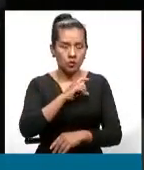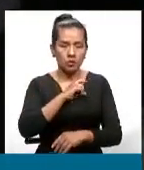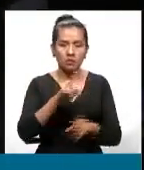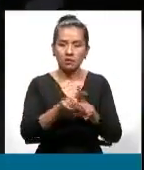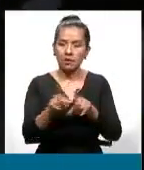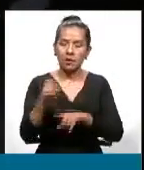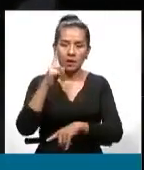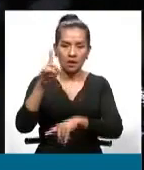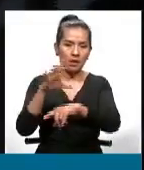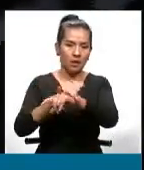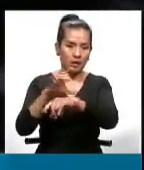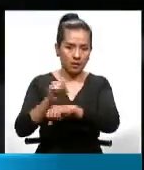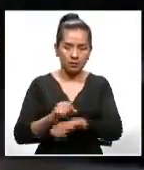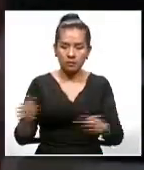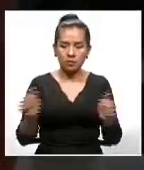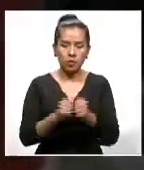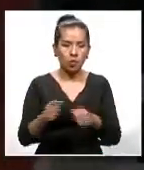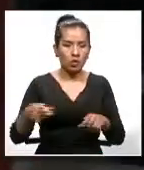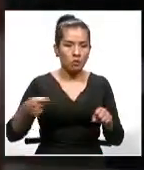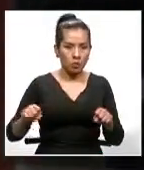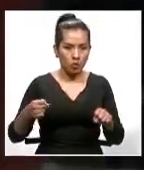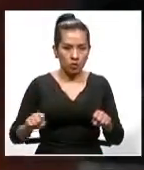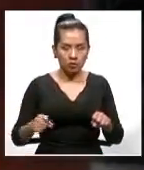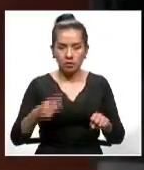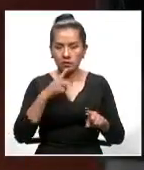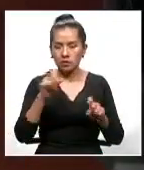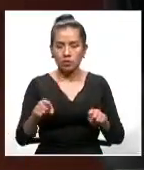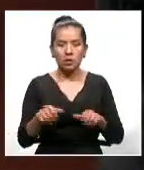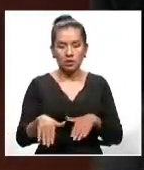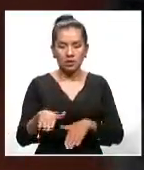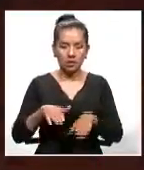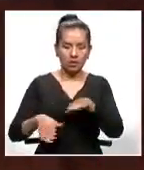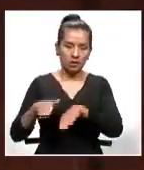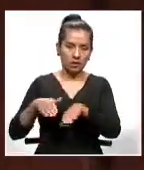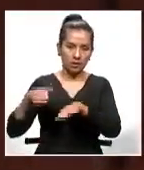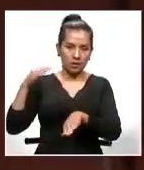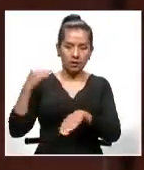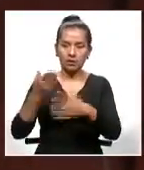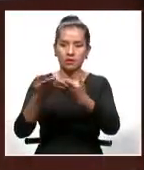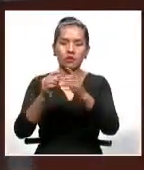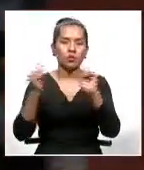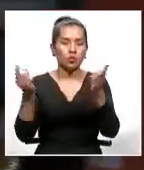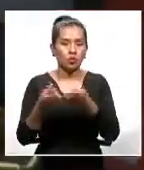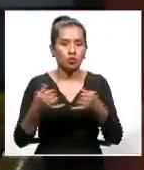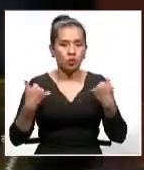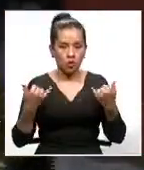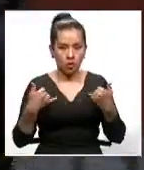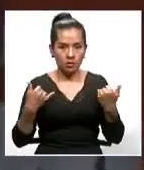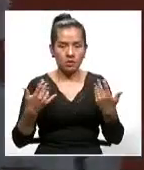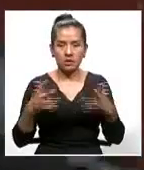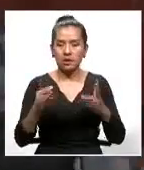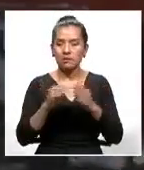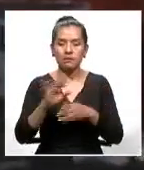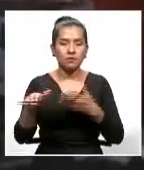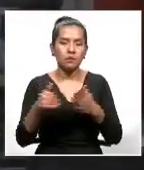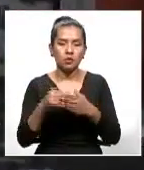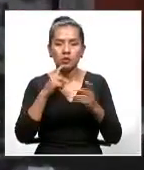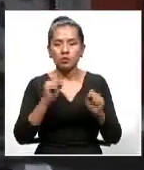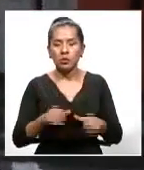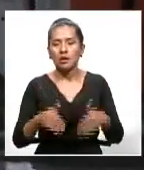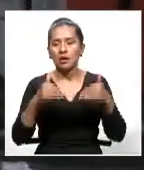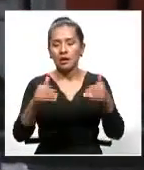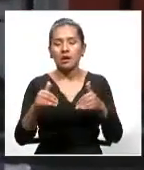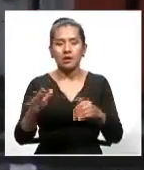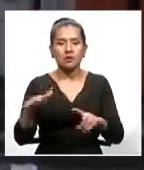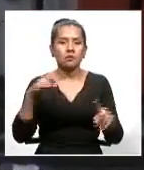con motocicletas para hacer retroceder a este grupo de jóvenes que nuevamente causa hechos de